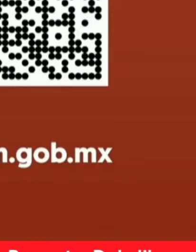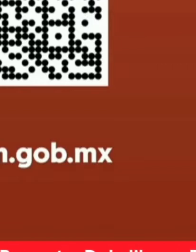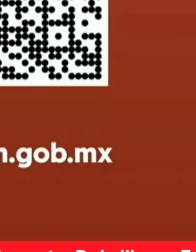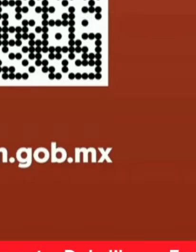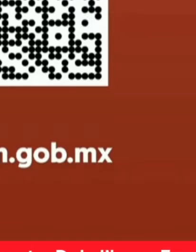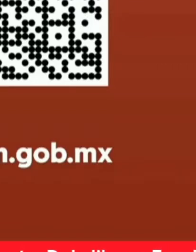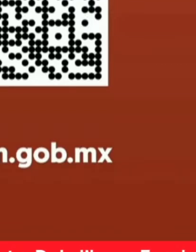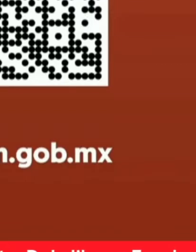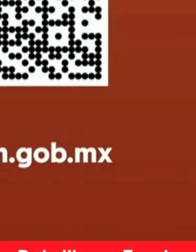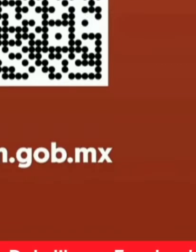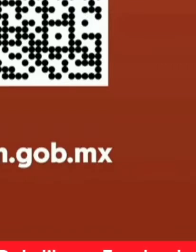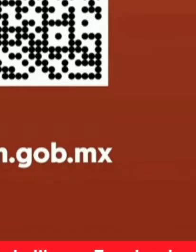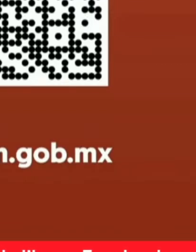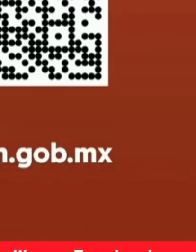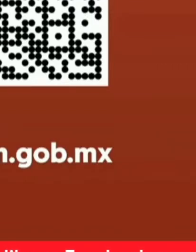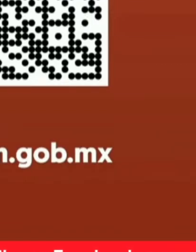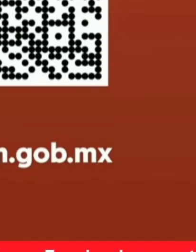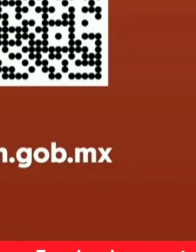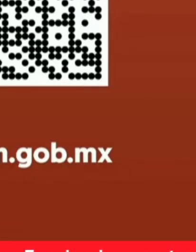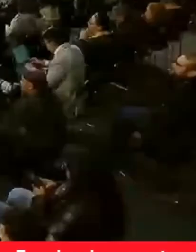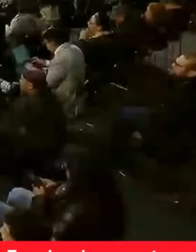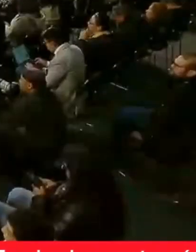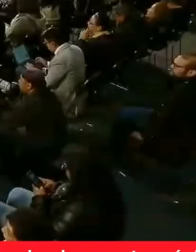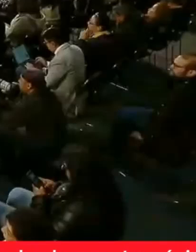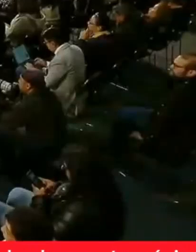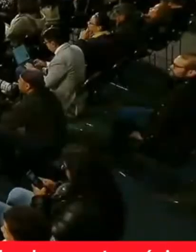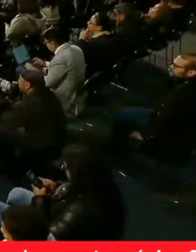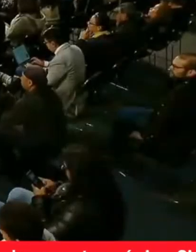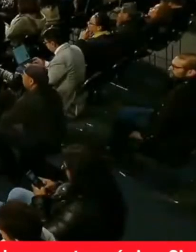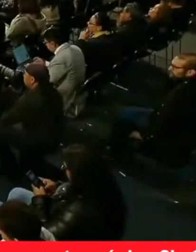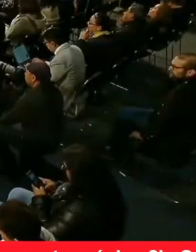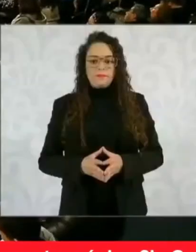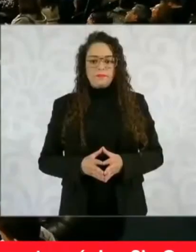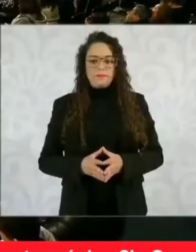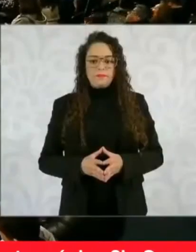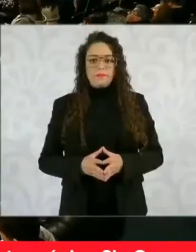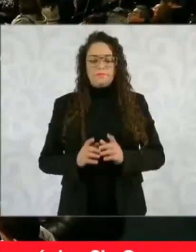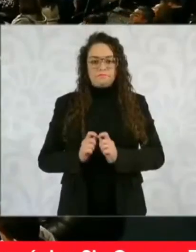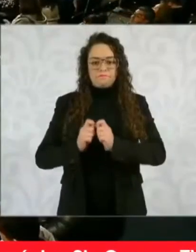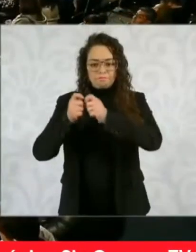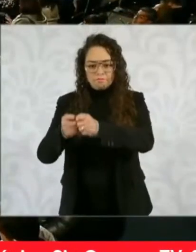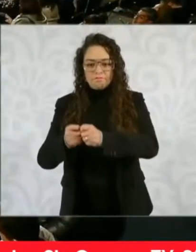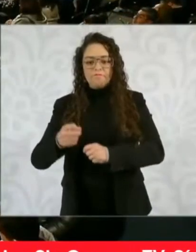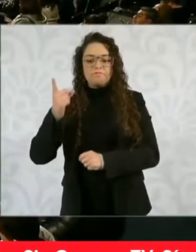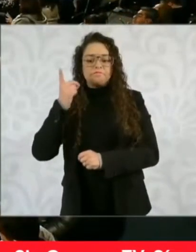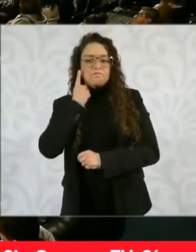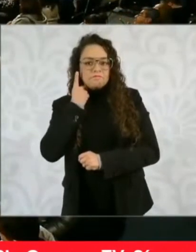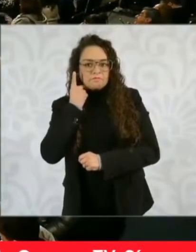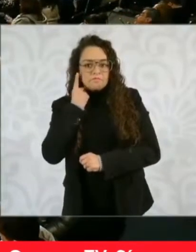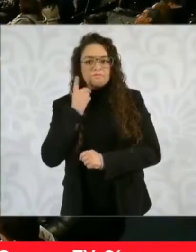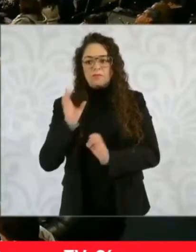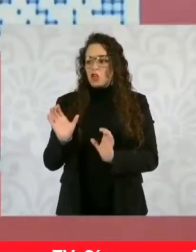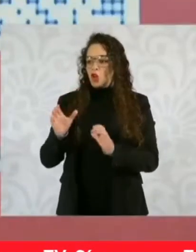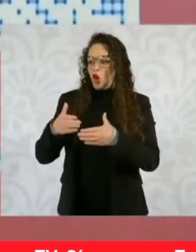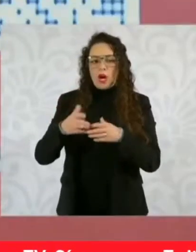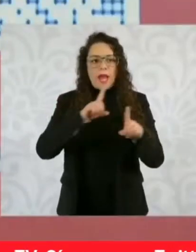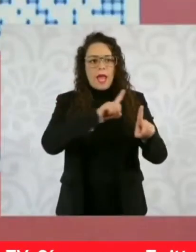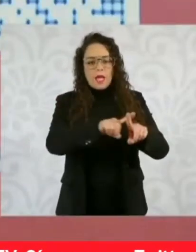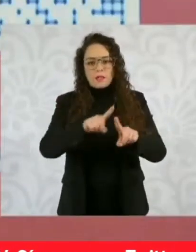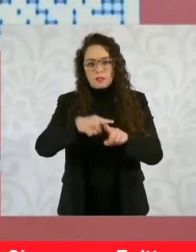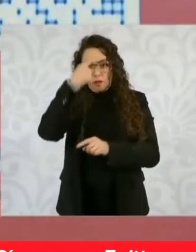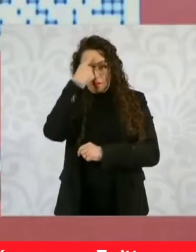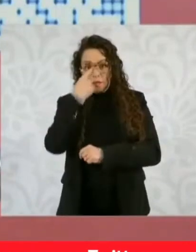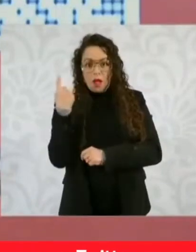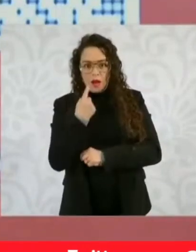estuvieron mandando a diputados, a los congresos, para exigir este reconocimiento. Entonces, es un material de